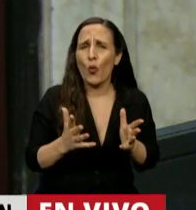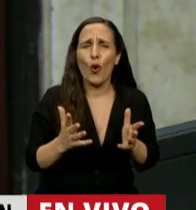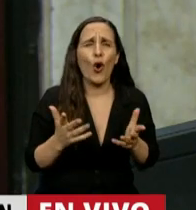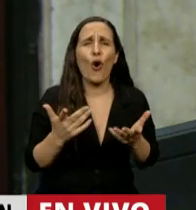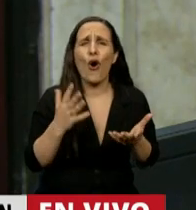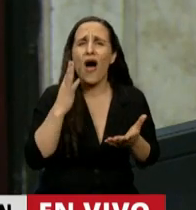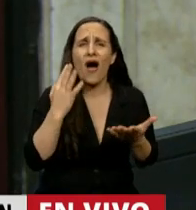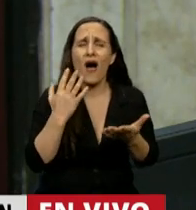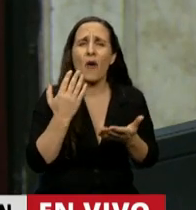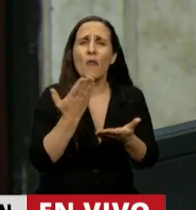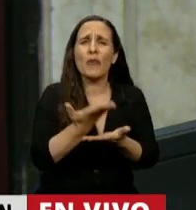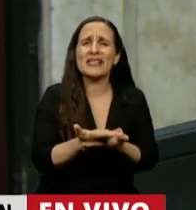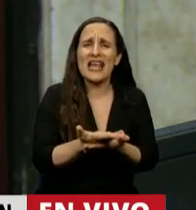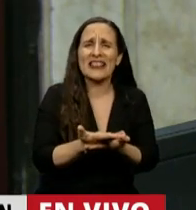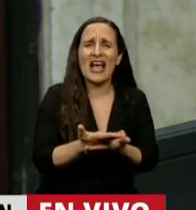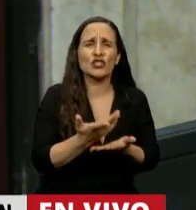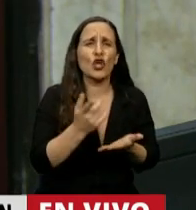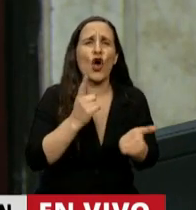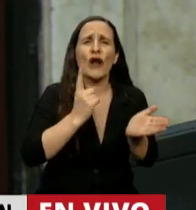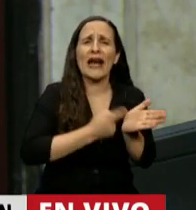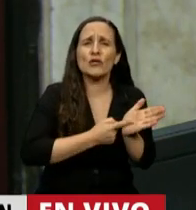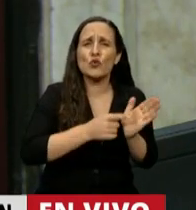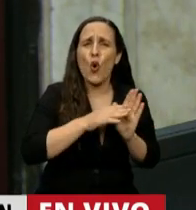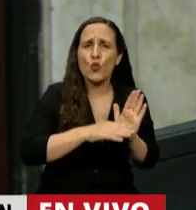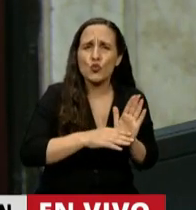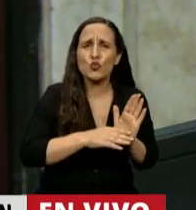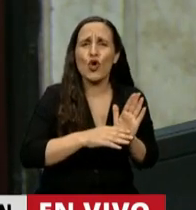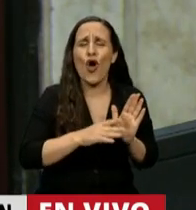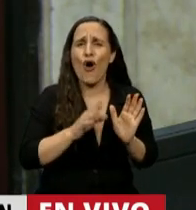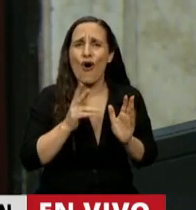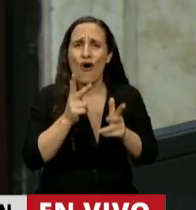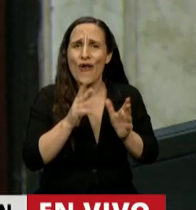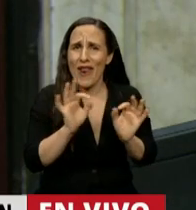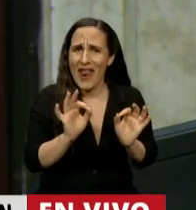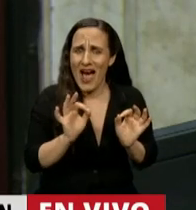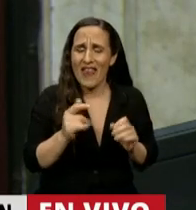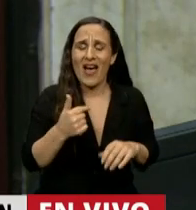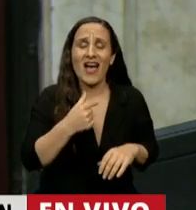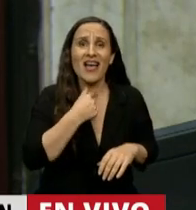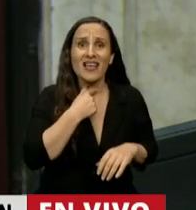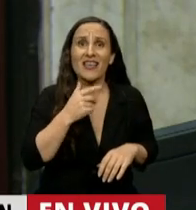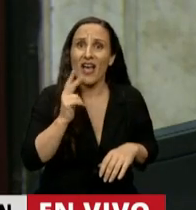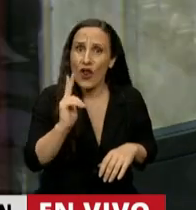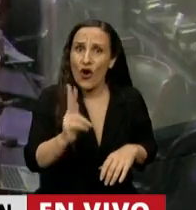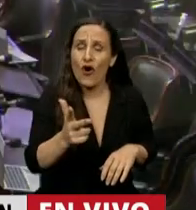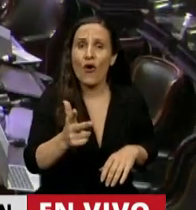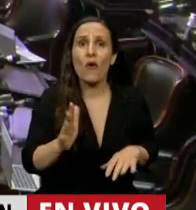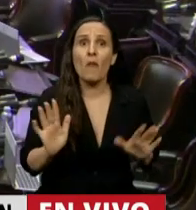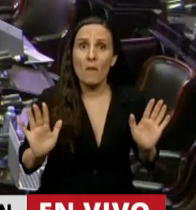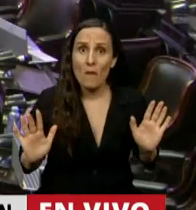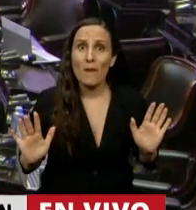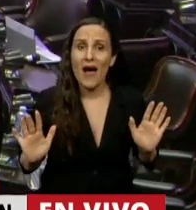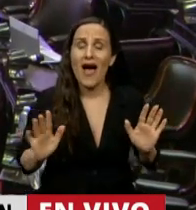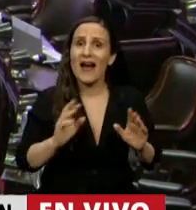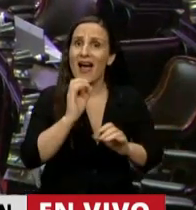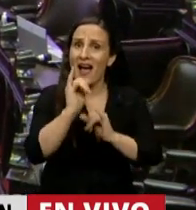ninguna presentación, ni resolución, ni observación. Quiero hacer la salvedad a los efectos de que